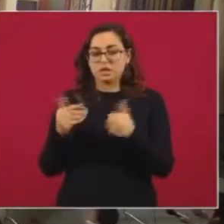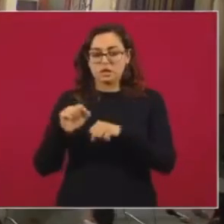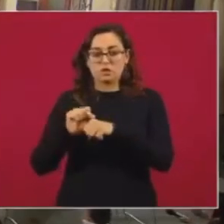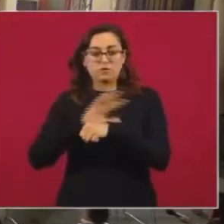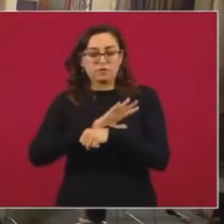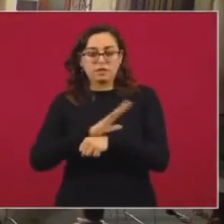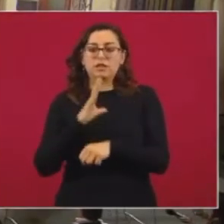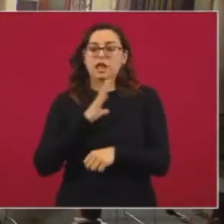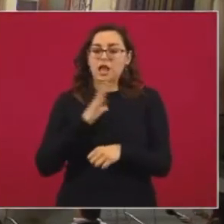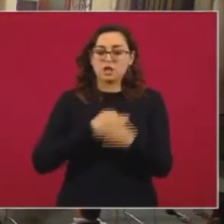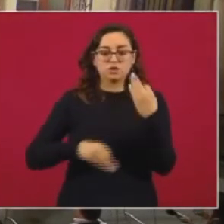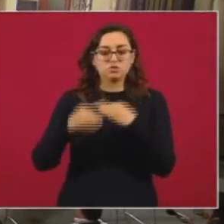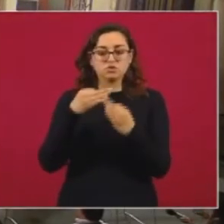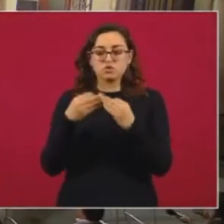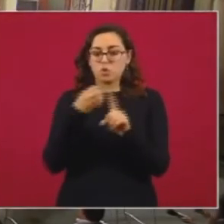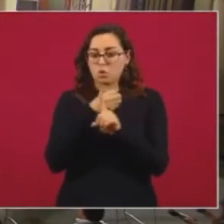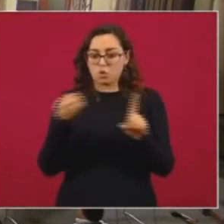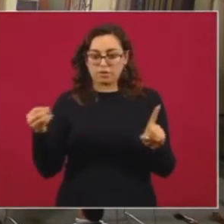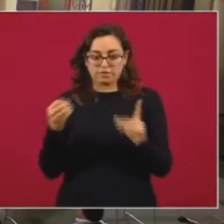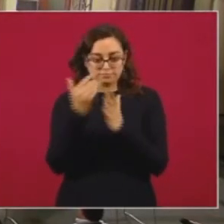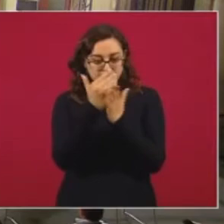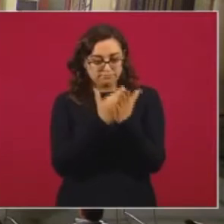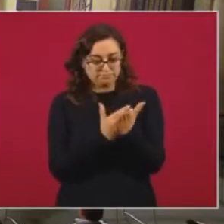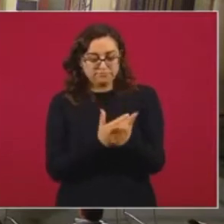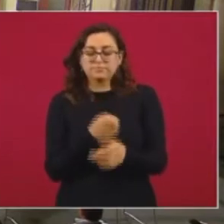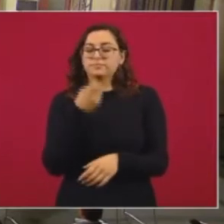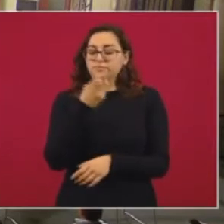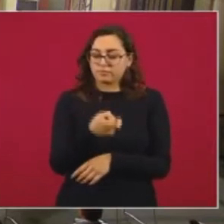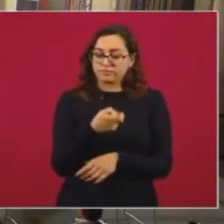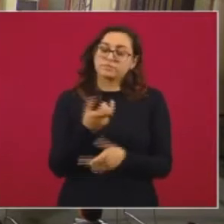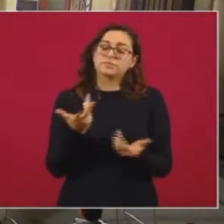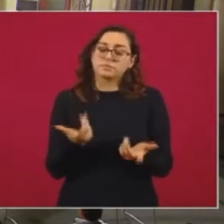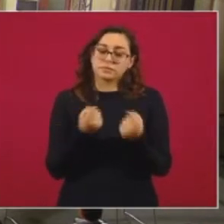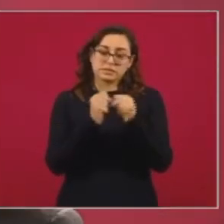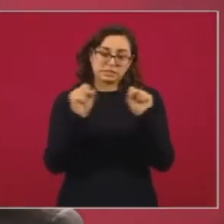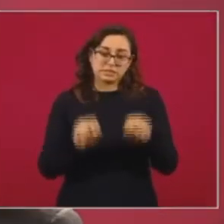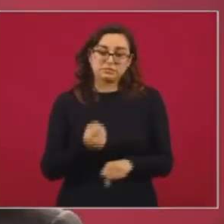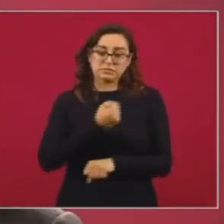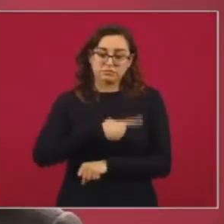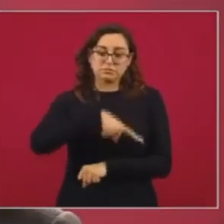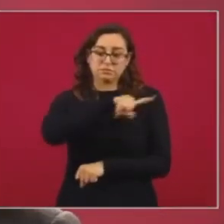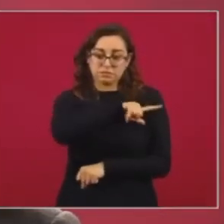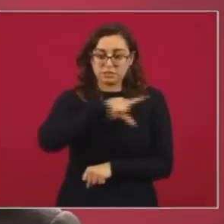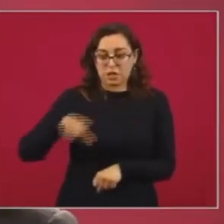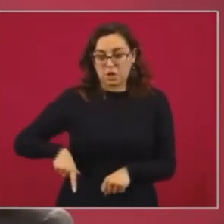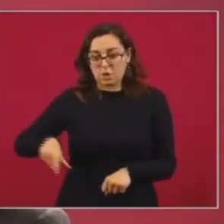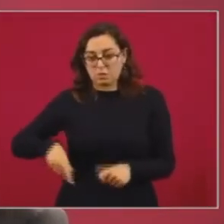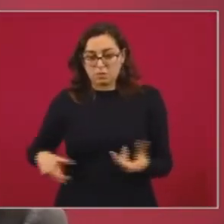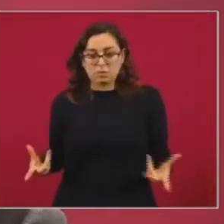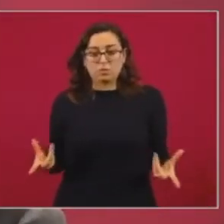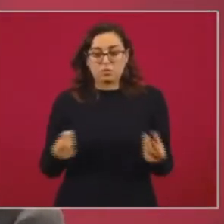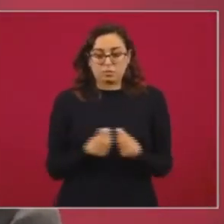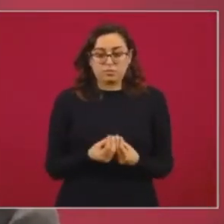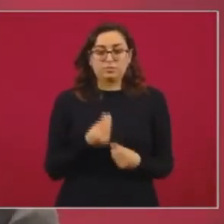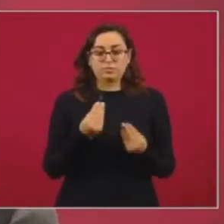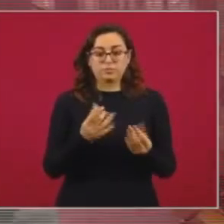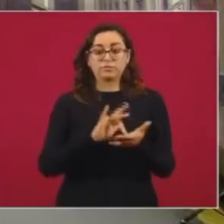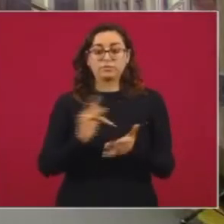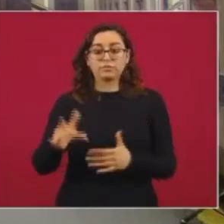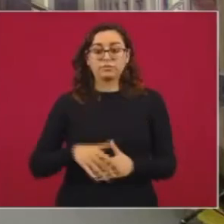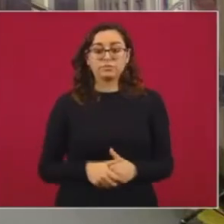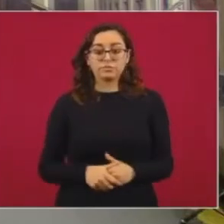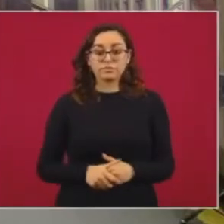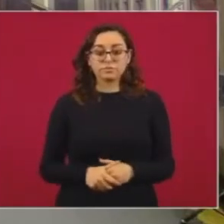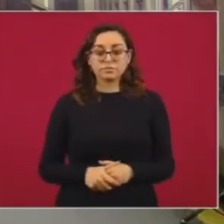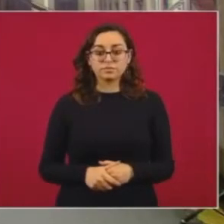todo un esquema de coordinación, el sector salud tiene sus instrumentos y en general el gobierno tiene sus instrumentos. Muchas gracias.